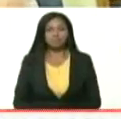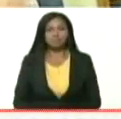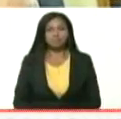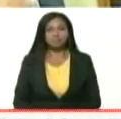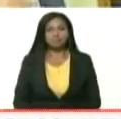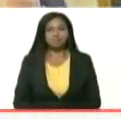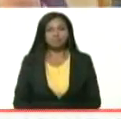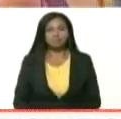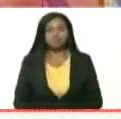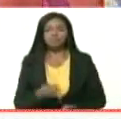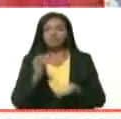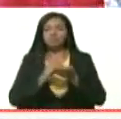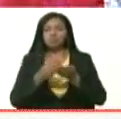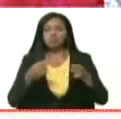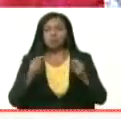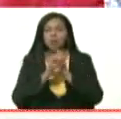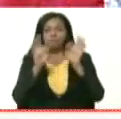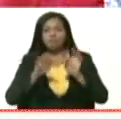Marcó